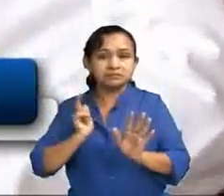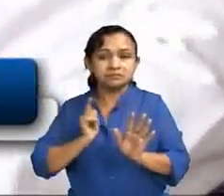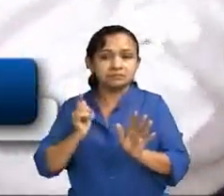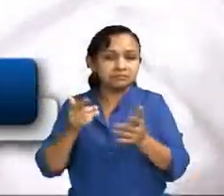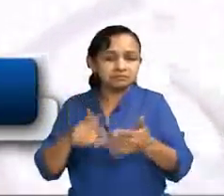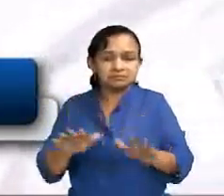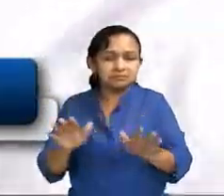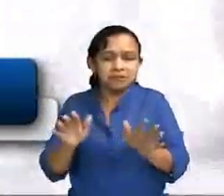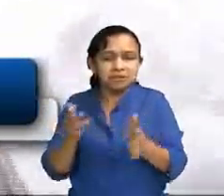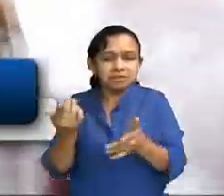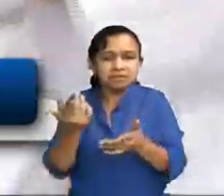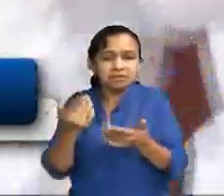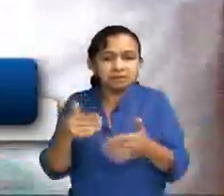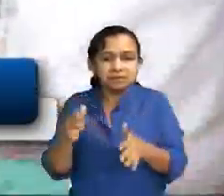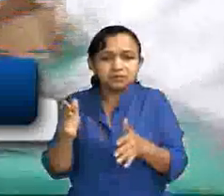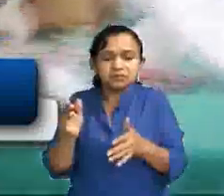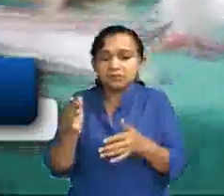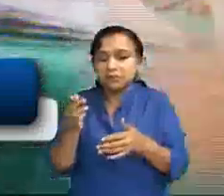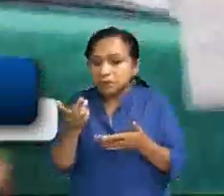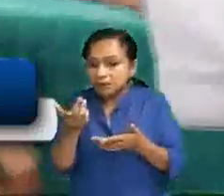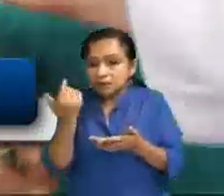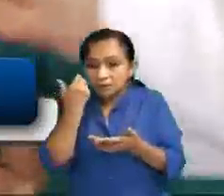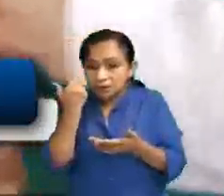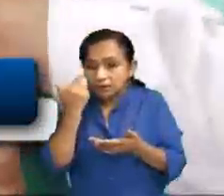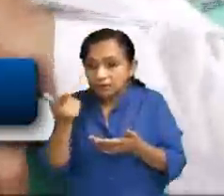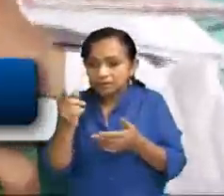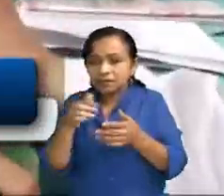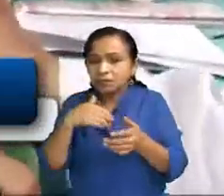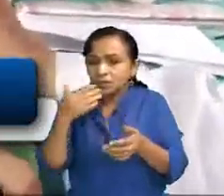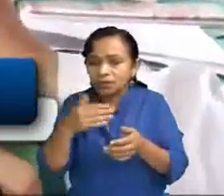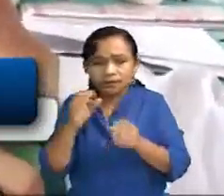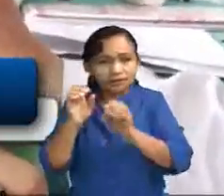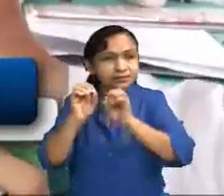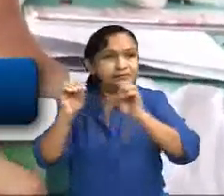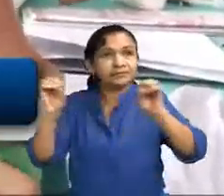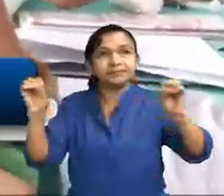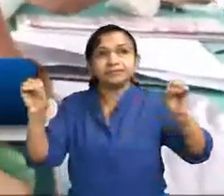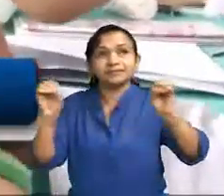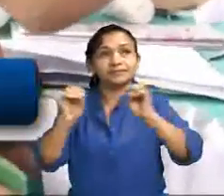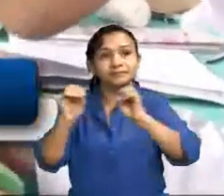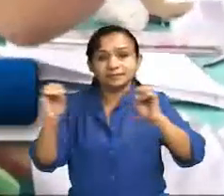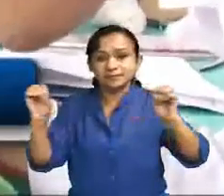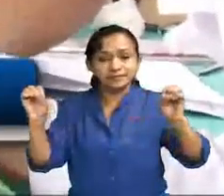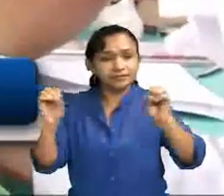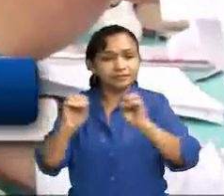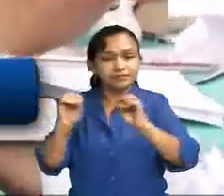más ligeros, pues. Es muy raro que un niño presente vómito, que presente...